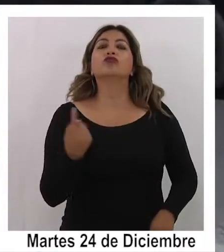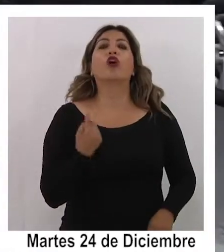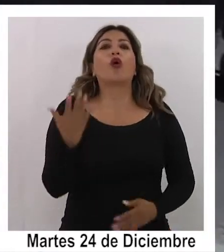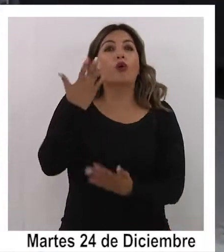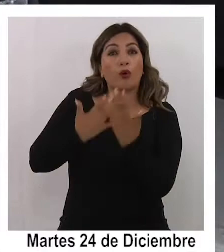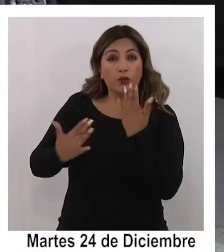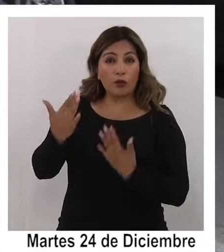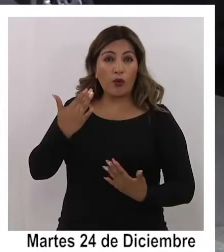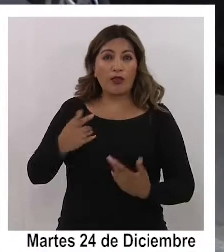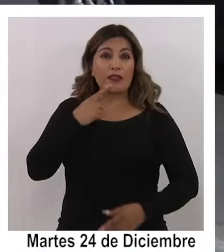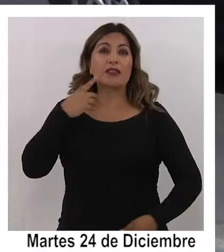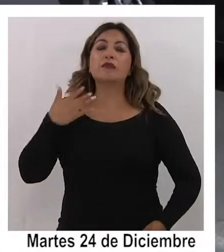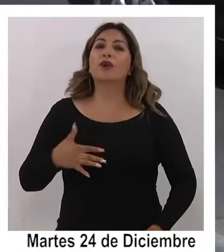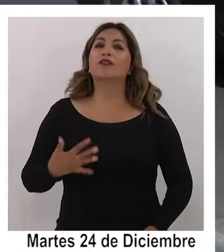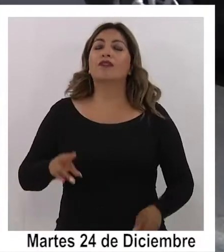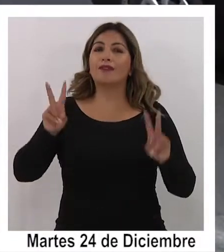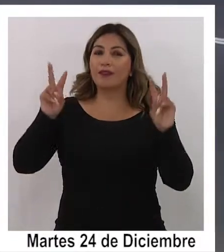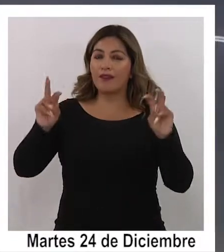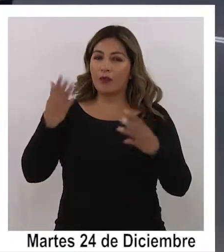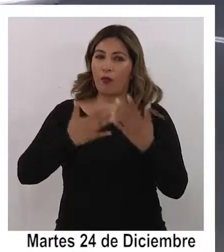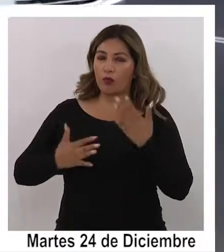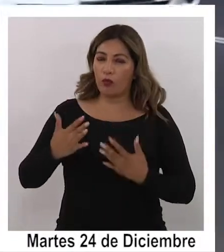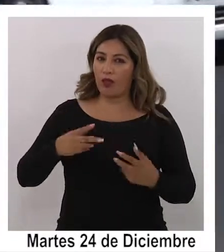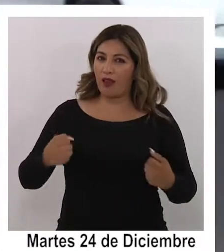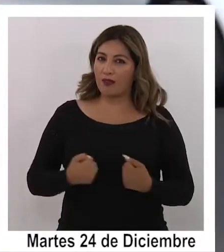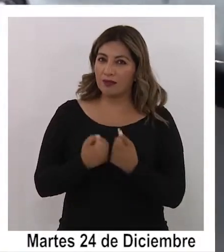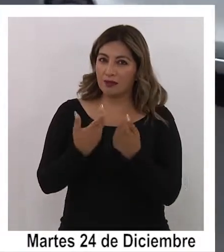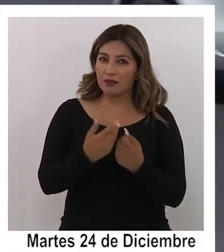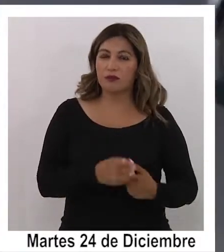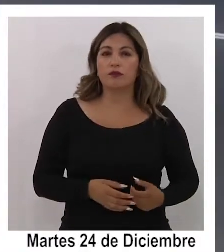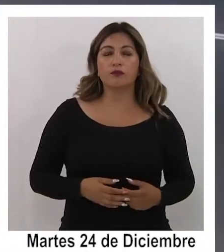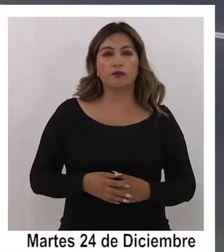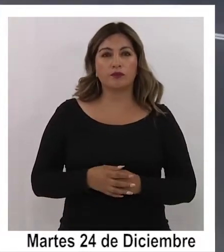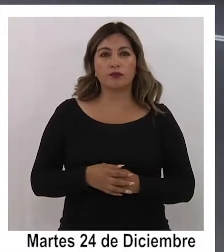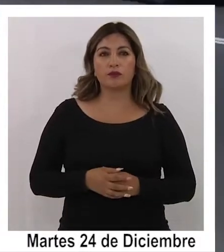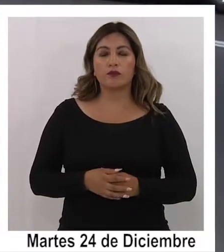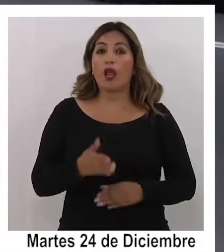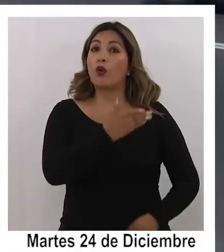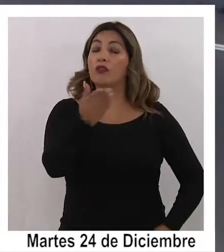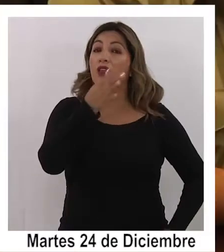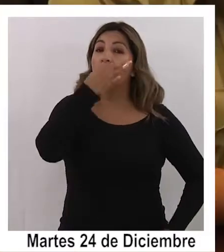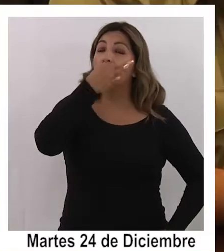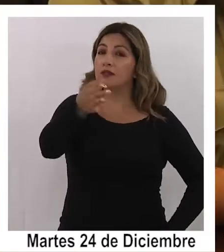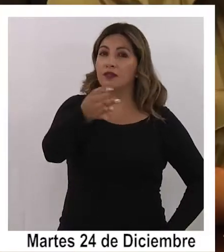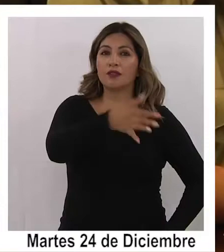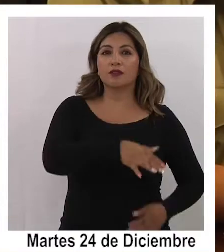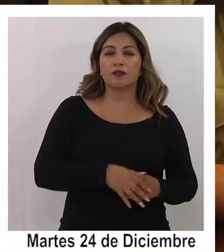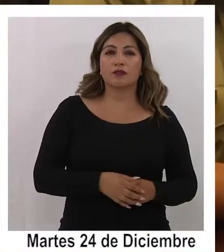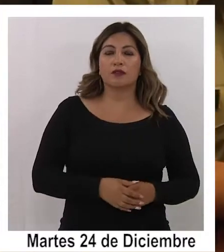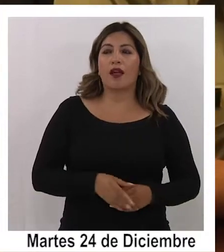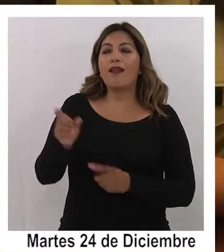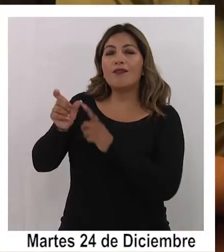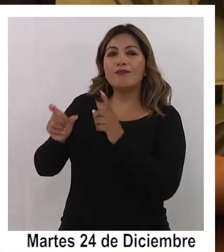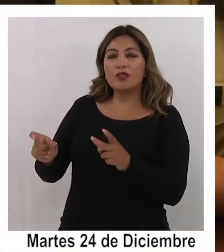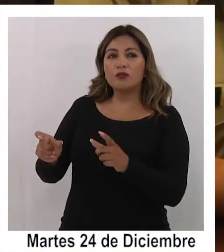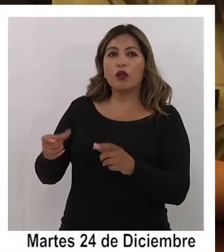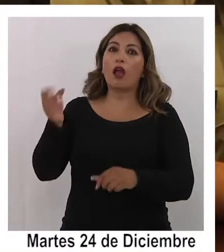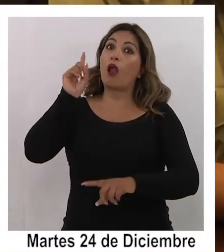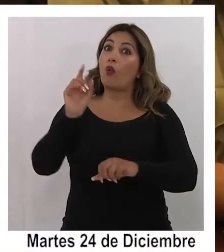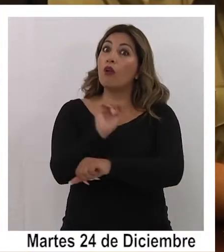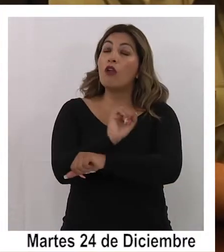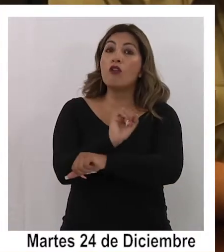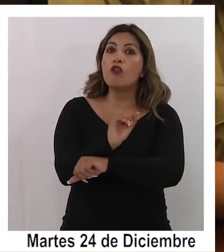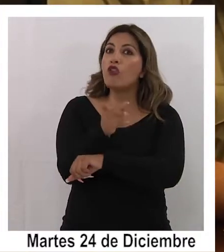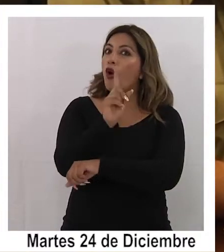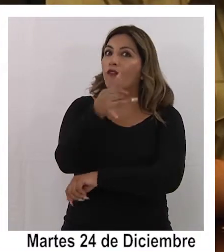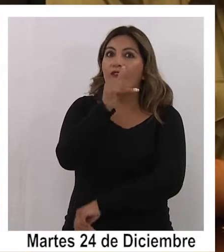autocuidado es importante en materia de prevención de accidentes. Puedo pedirle, no es cierto, que le transmitamos a nuestra gente que